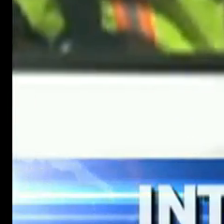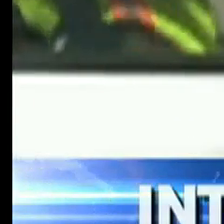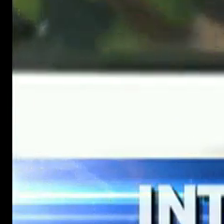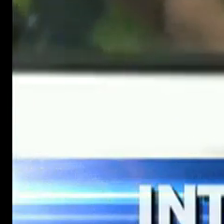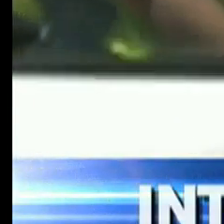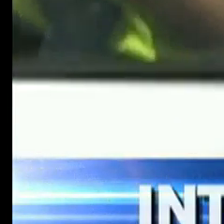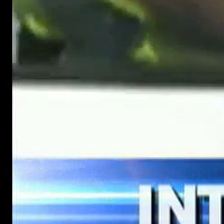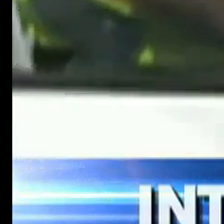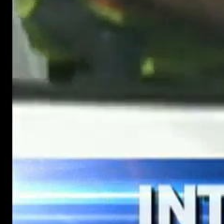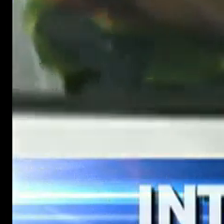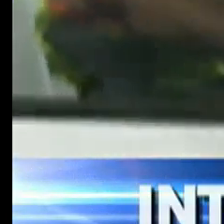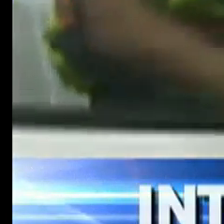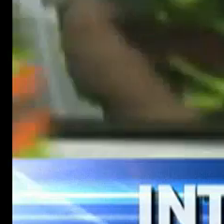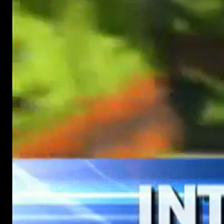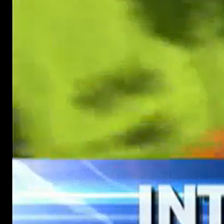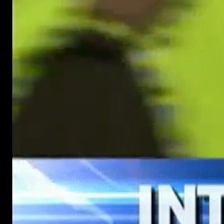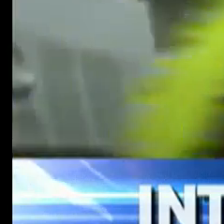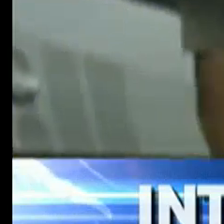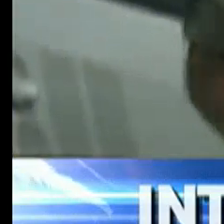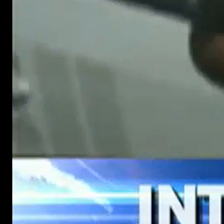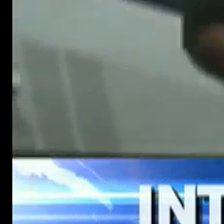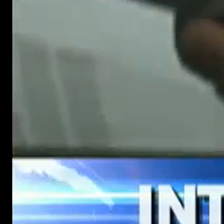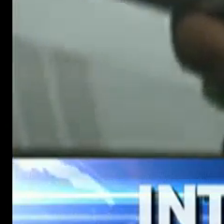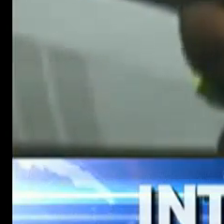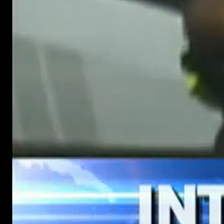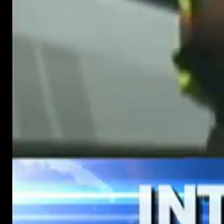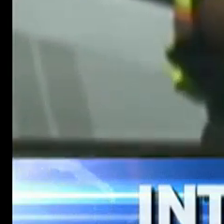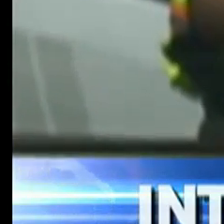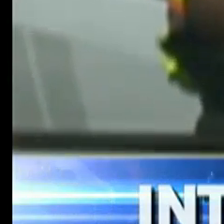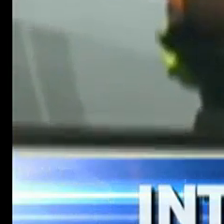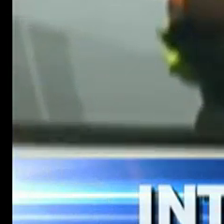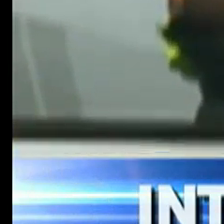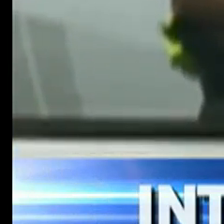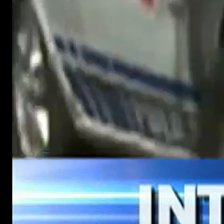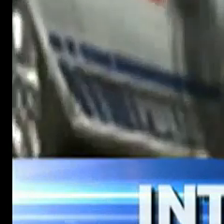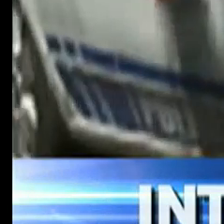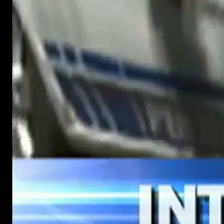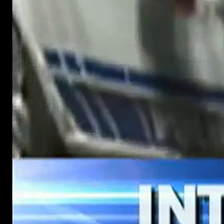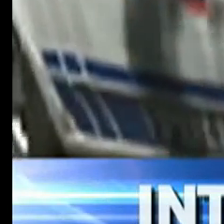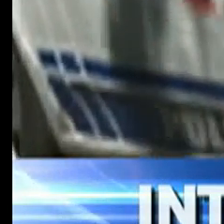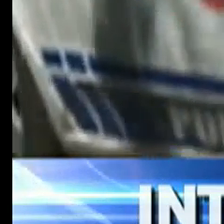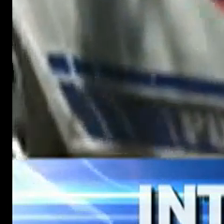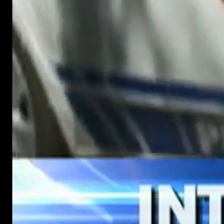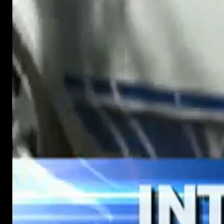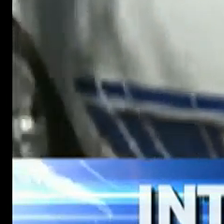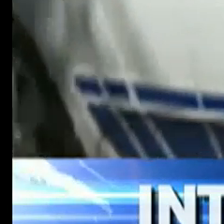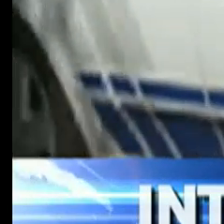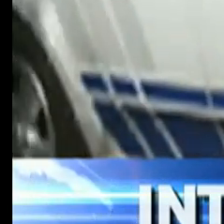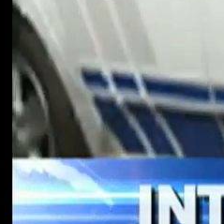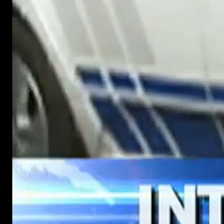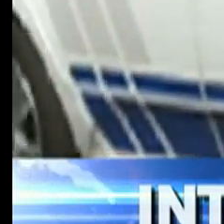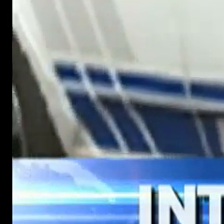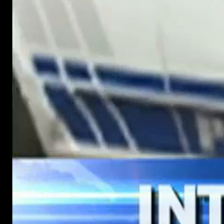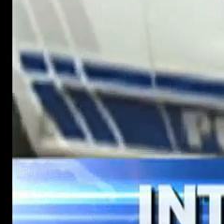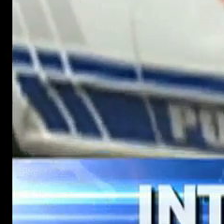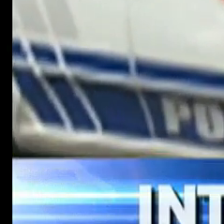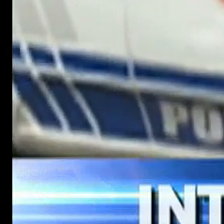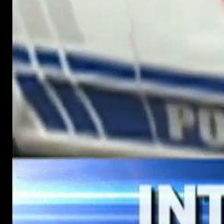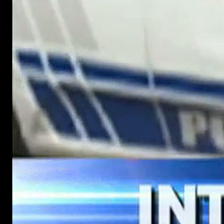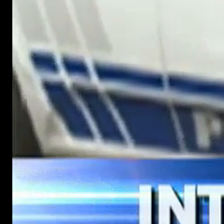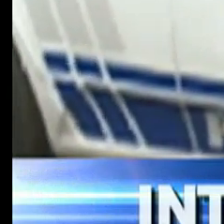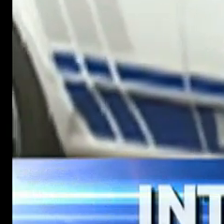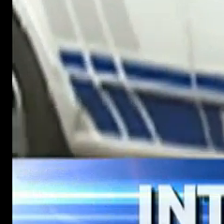Enseguida, una mujer fue apuñalada presuntamente por su conviviente. La víctima fue hospitalizada y el hombre